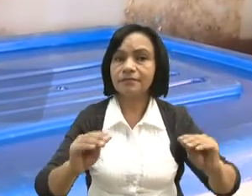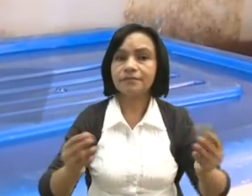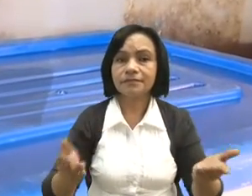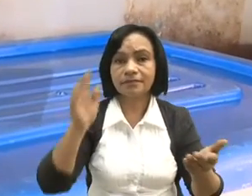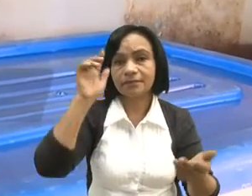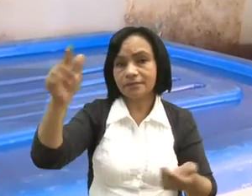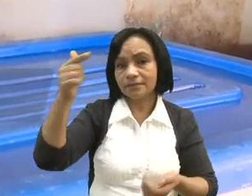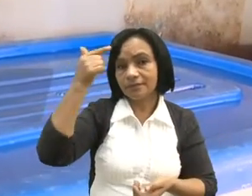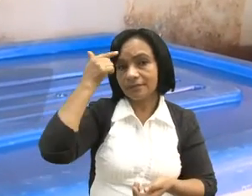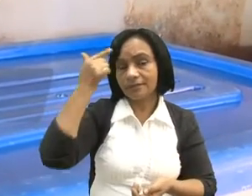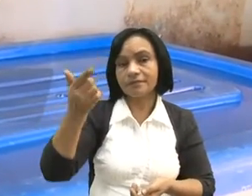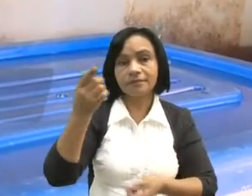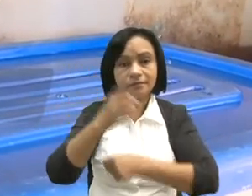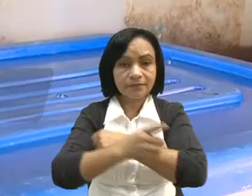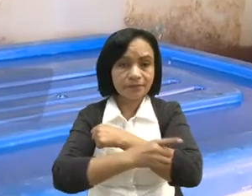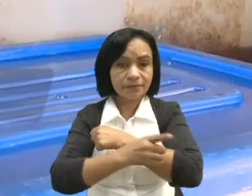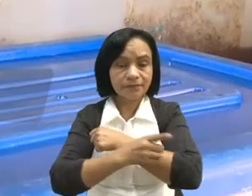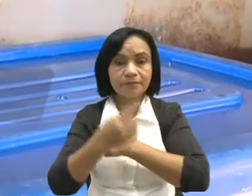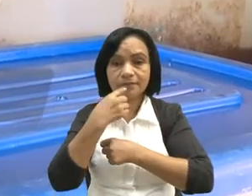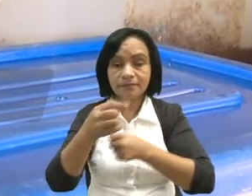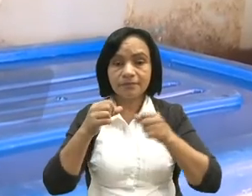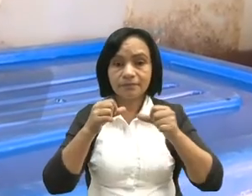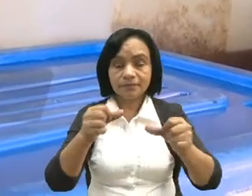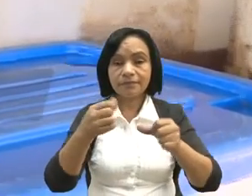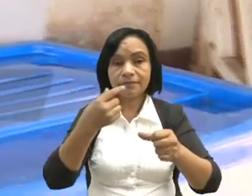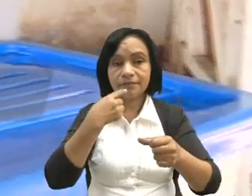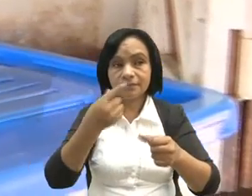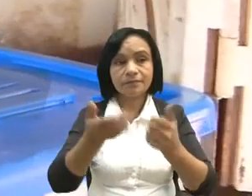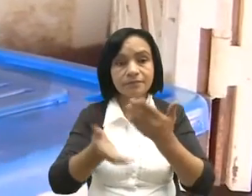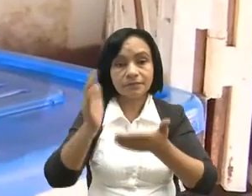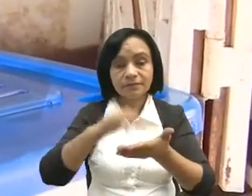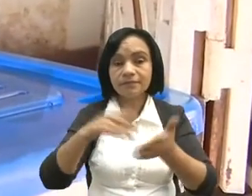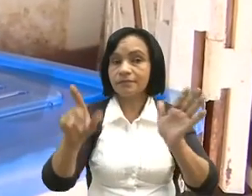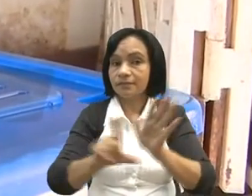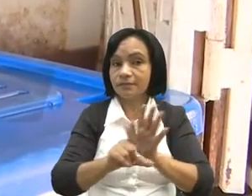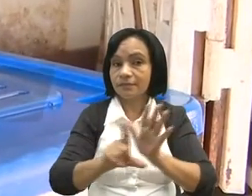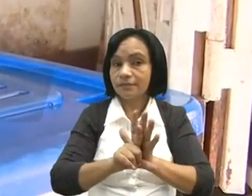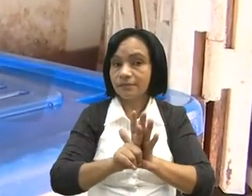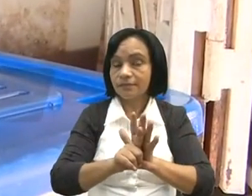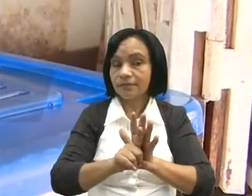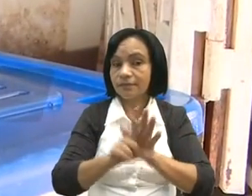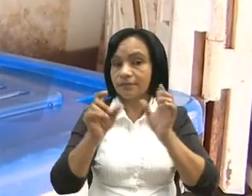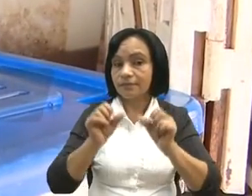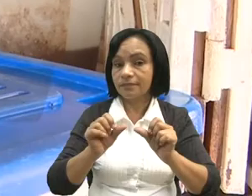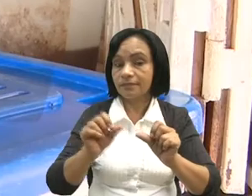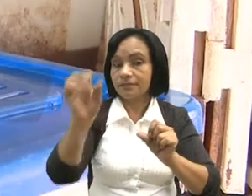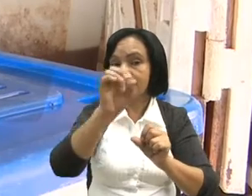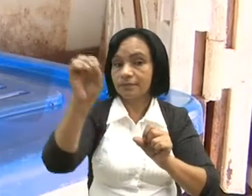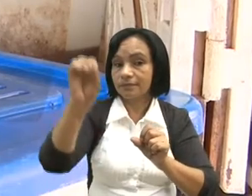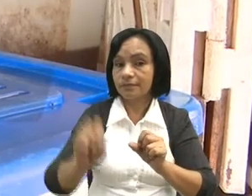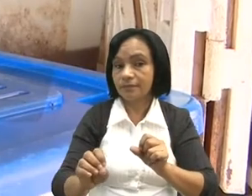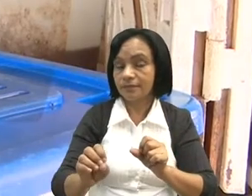El gobierno del comandante Daniel ha sostenido, ha ratificado a través de las leyes la exención del impuesto sobre el